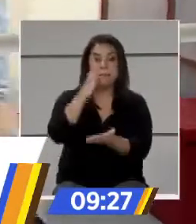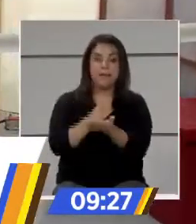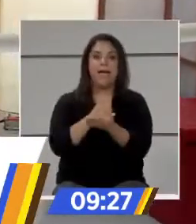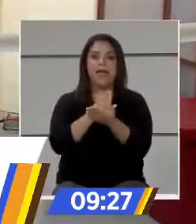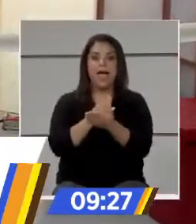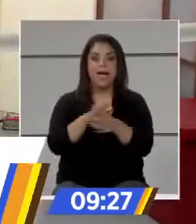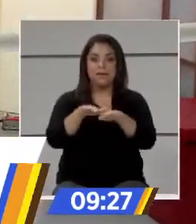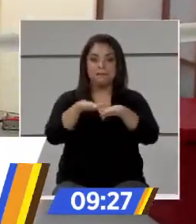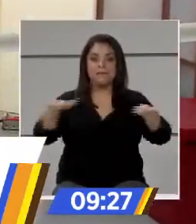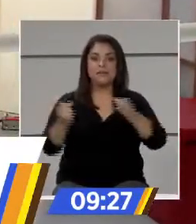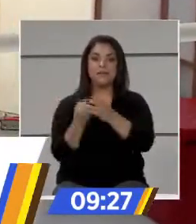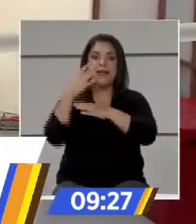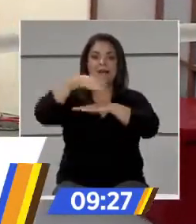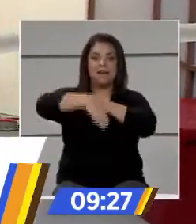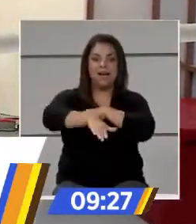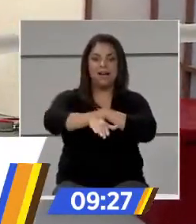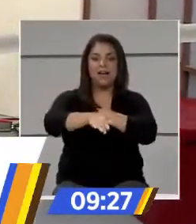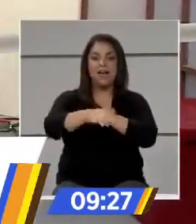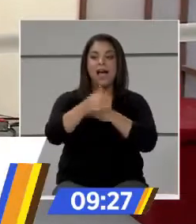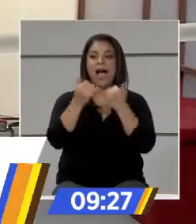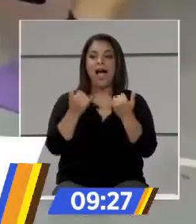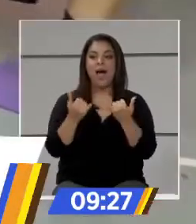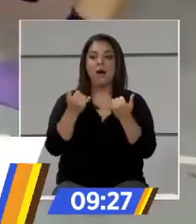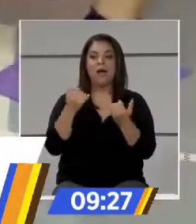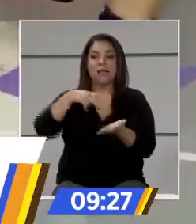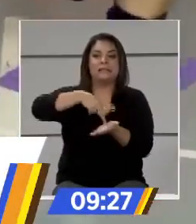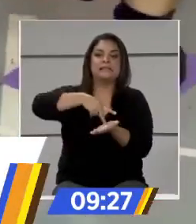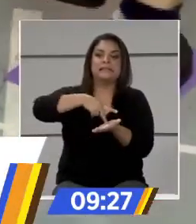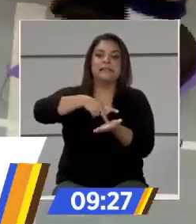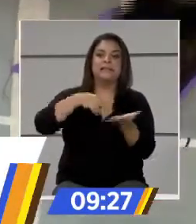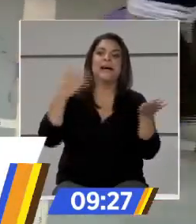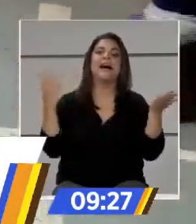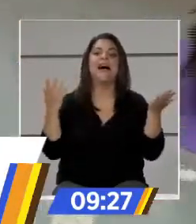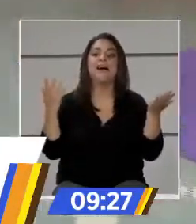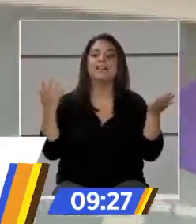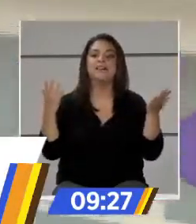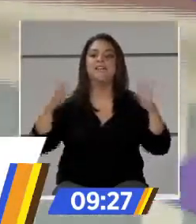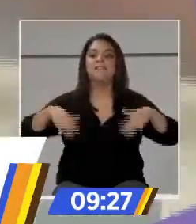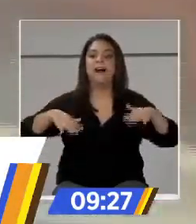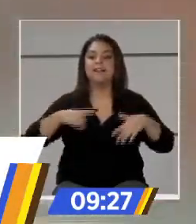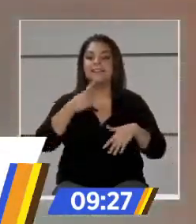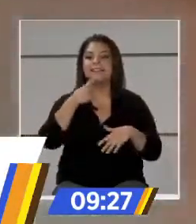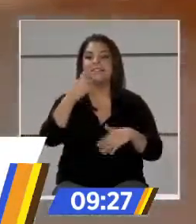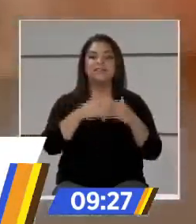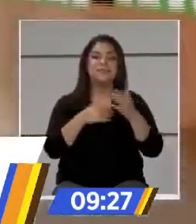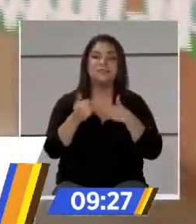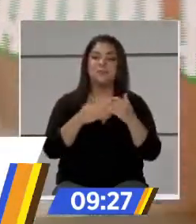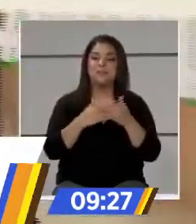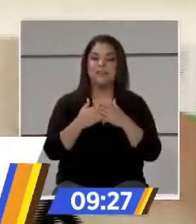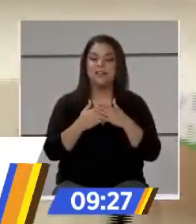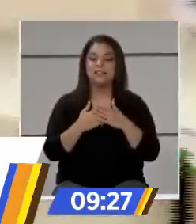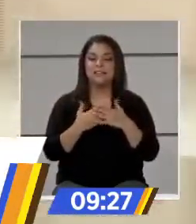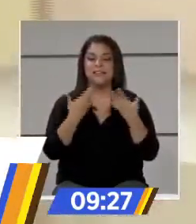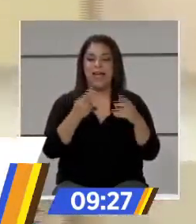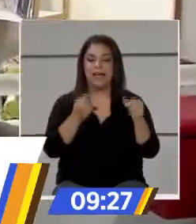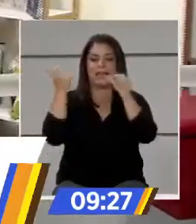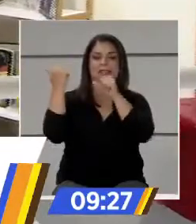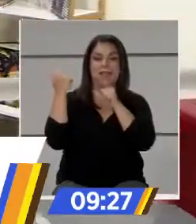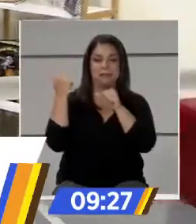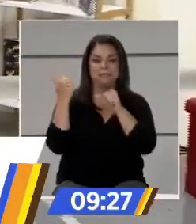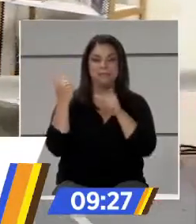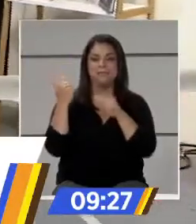El piso es lava. Ay, no, no dijimos en qué. Ah, sí, era un pie. Bueno. Ah, okay.